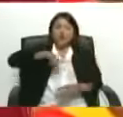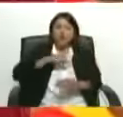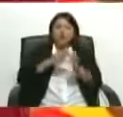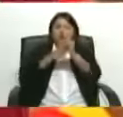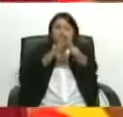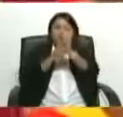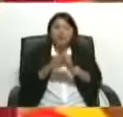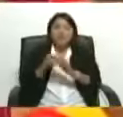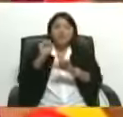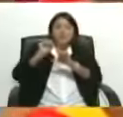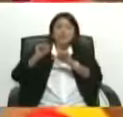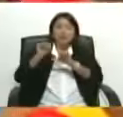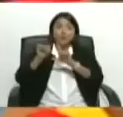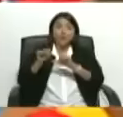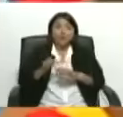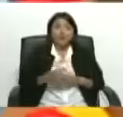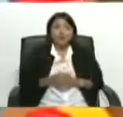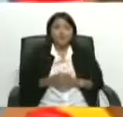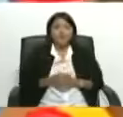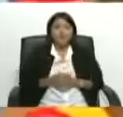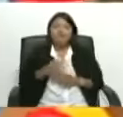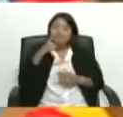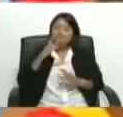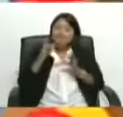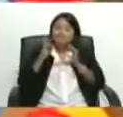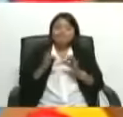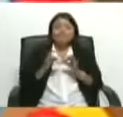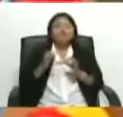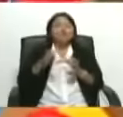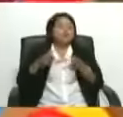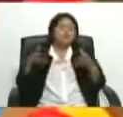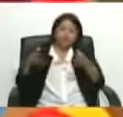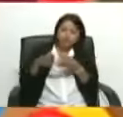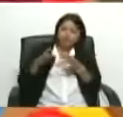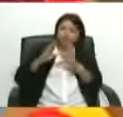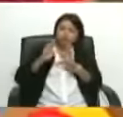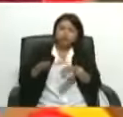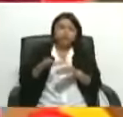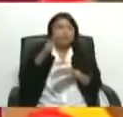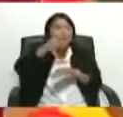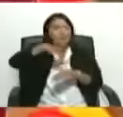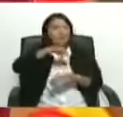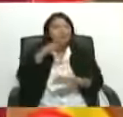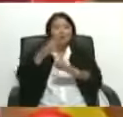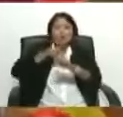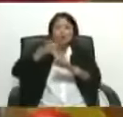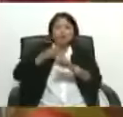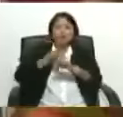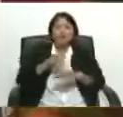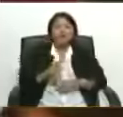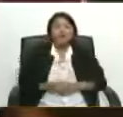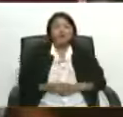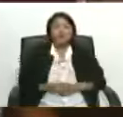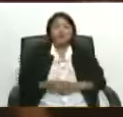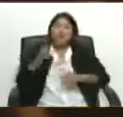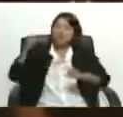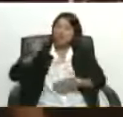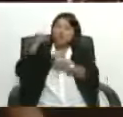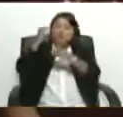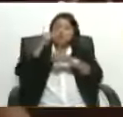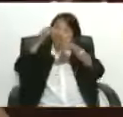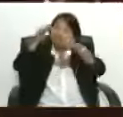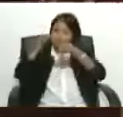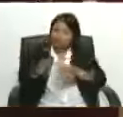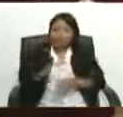Partido Socialista Unido de Venezuela, estará ahí junto al pueblo, luchando, batallando y triunfando. Tengan